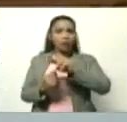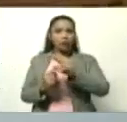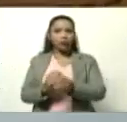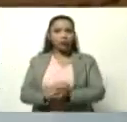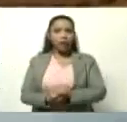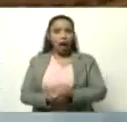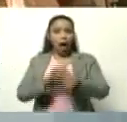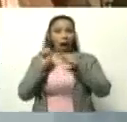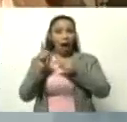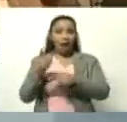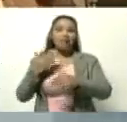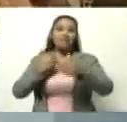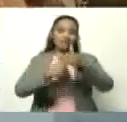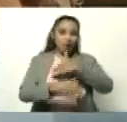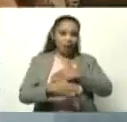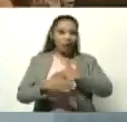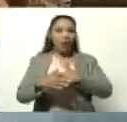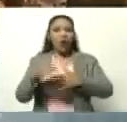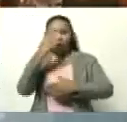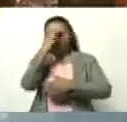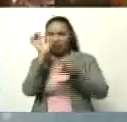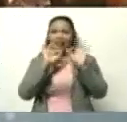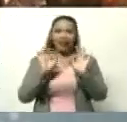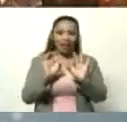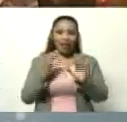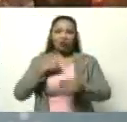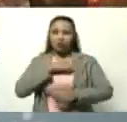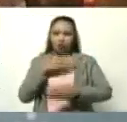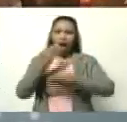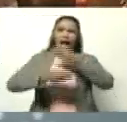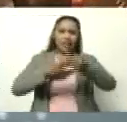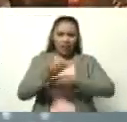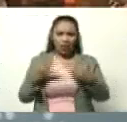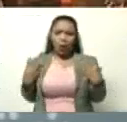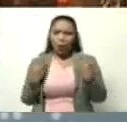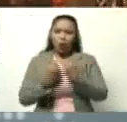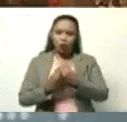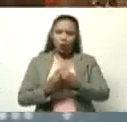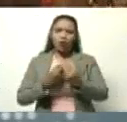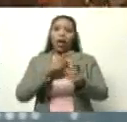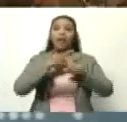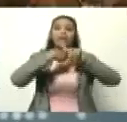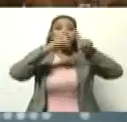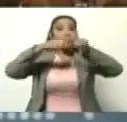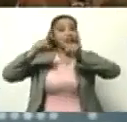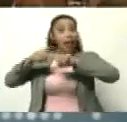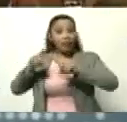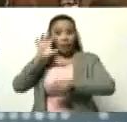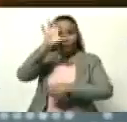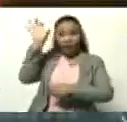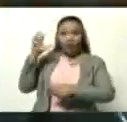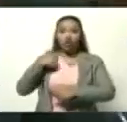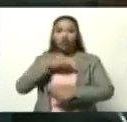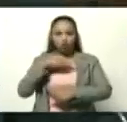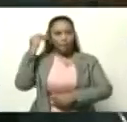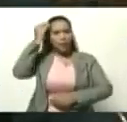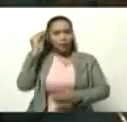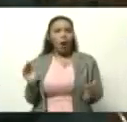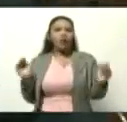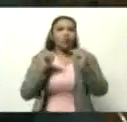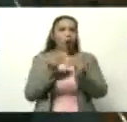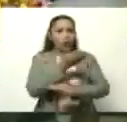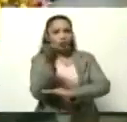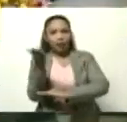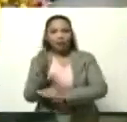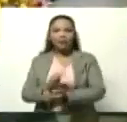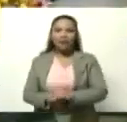allí vamos a estar sin lugar a duda hermanados somos compañeros de distintos países pero pensamos igual en muchísimas